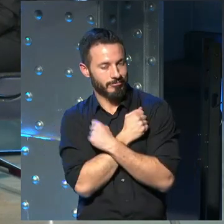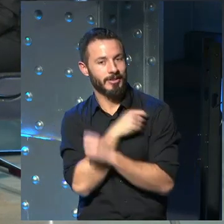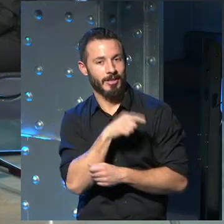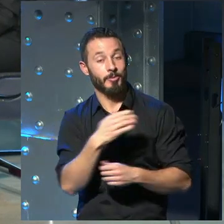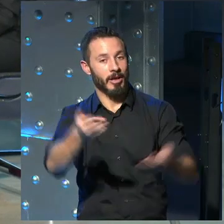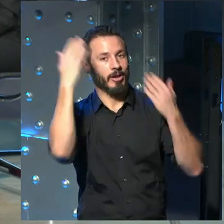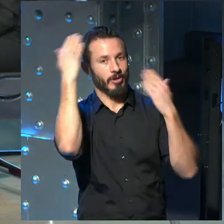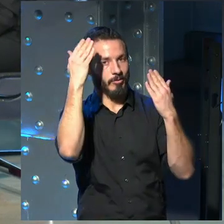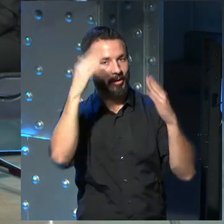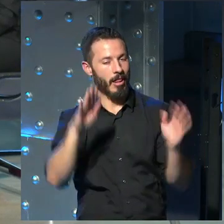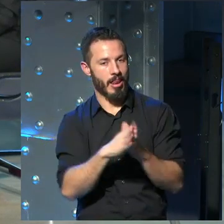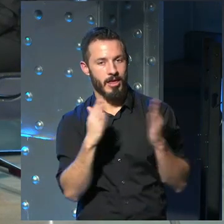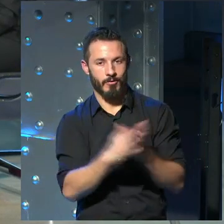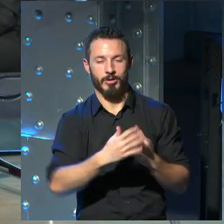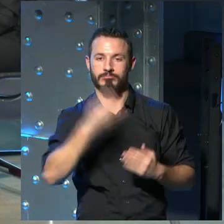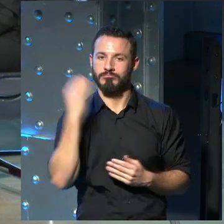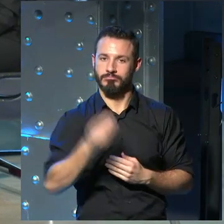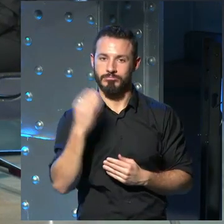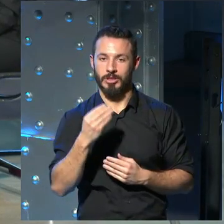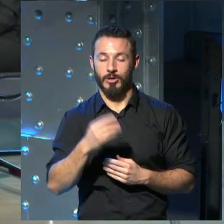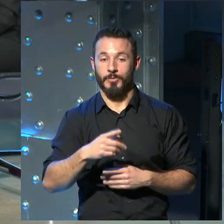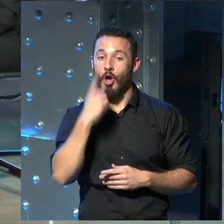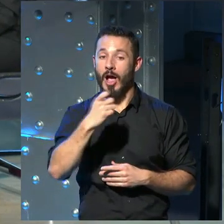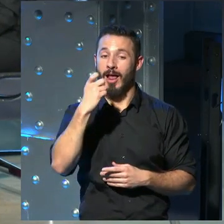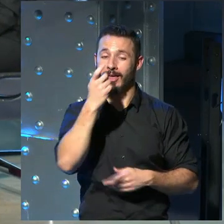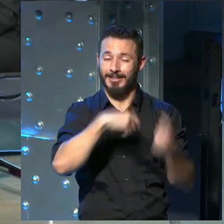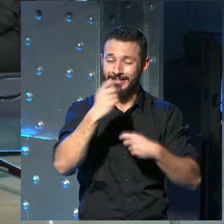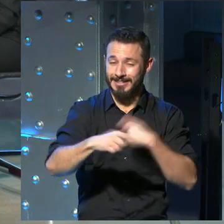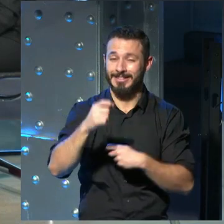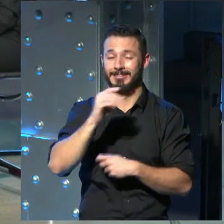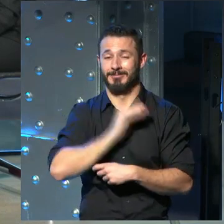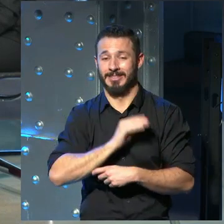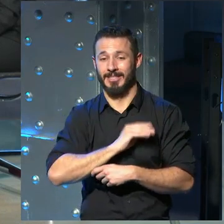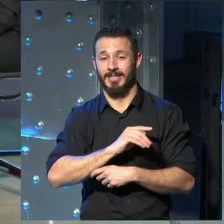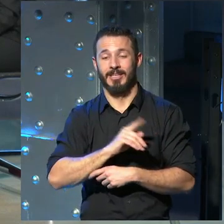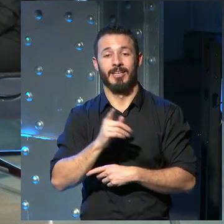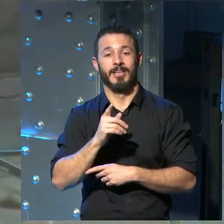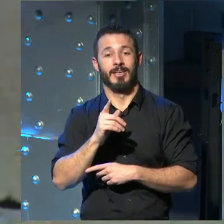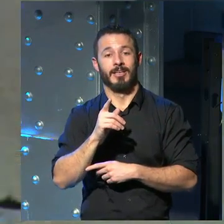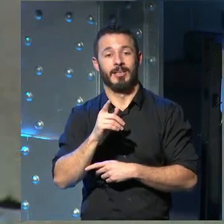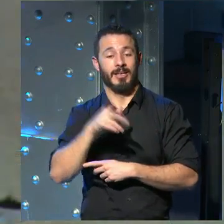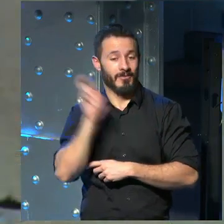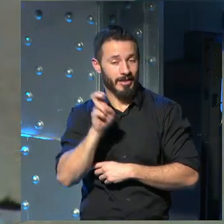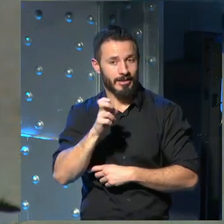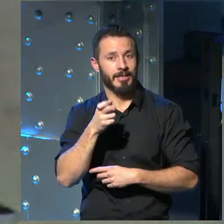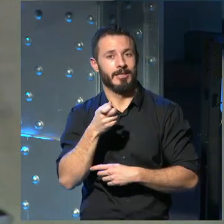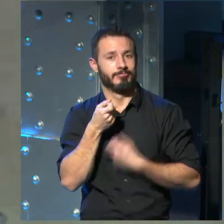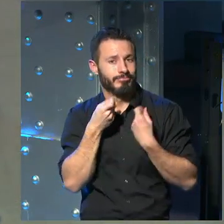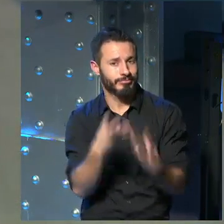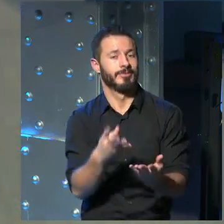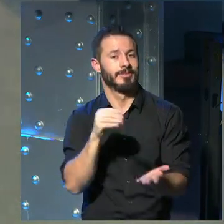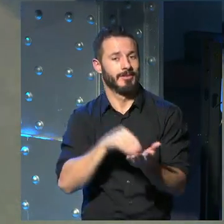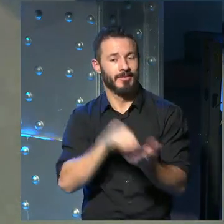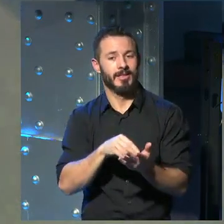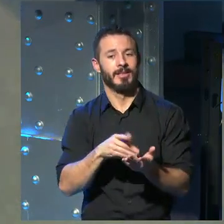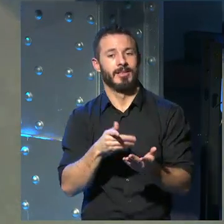quiere. Enhorabuena, es un magnífico libro. Espero que vengas muchísimo, no solamente al Espacio Fundación Telefónica, que te voy a invitar para próximas citas, sino